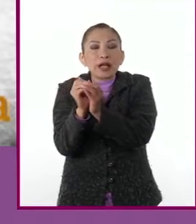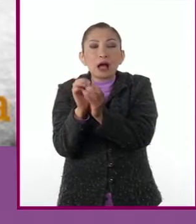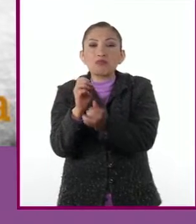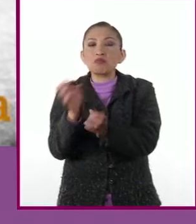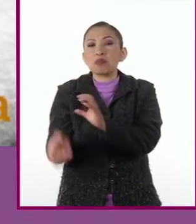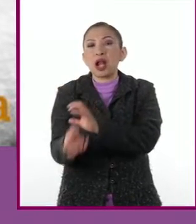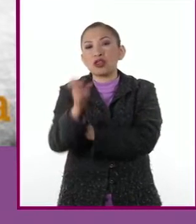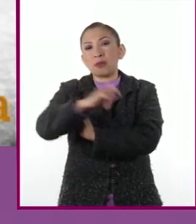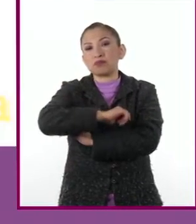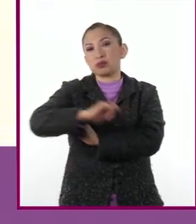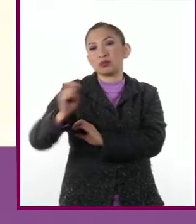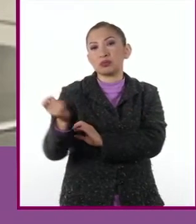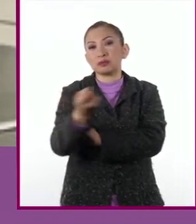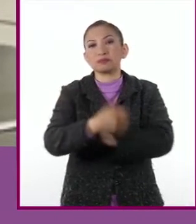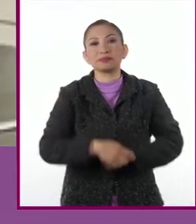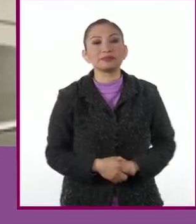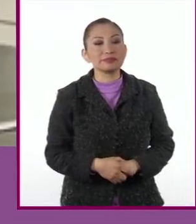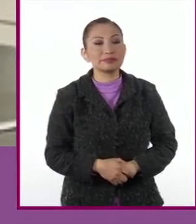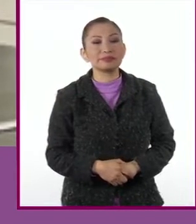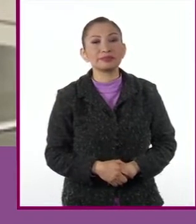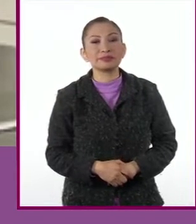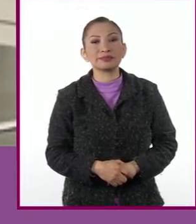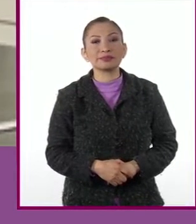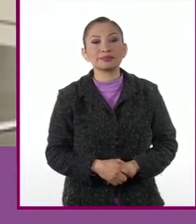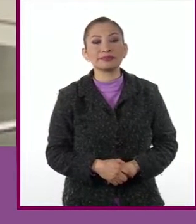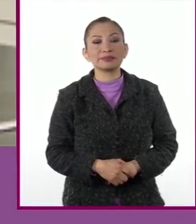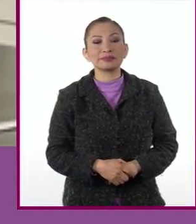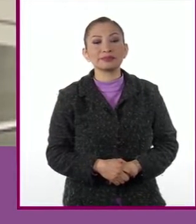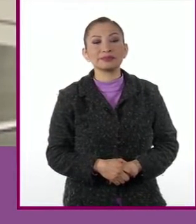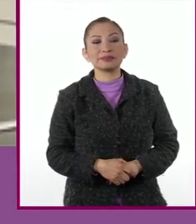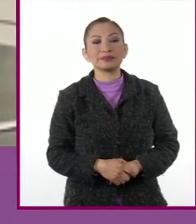como la pelota de tenis.